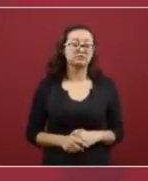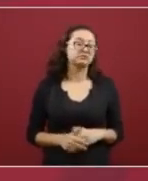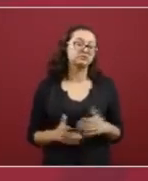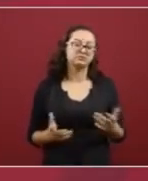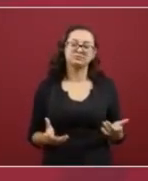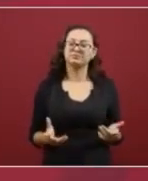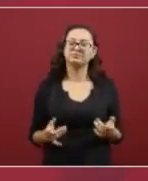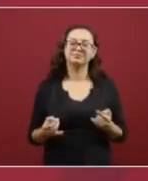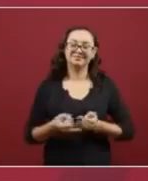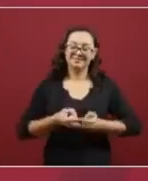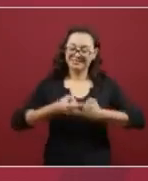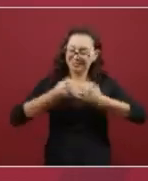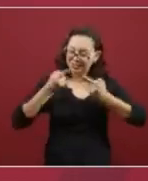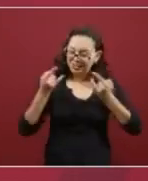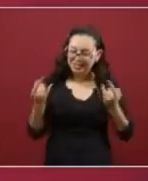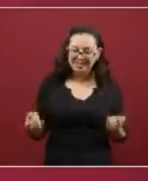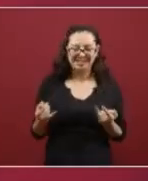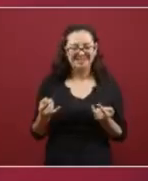injusticia, pero además